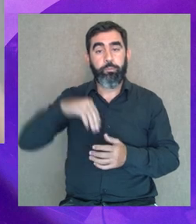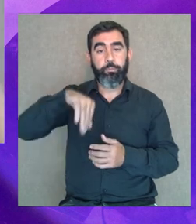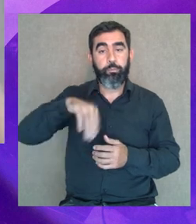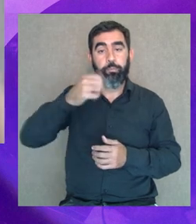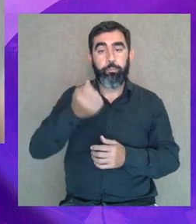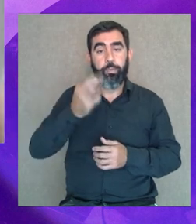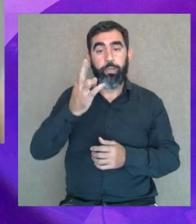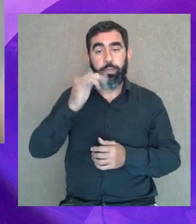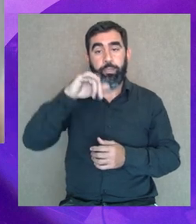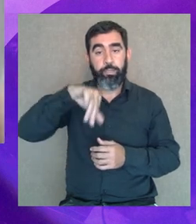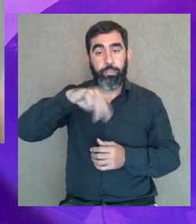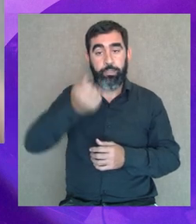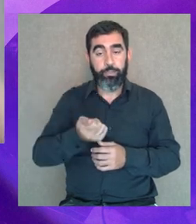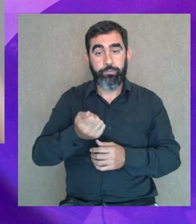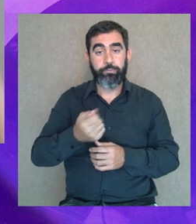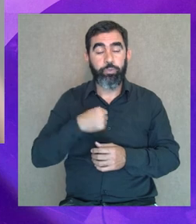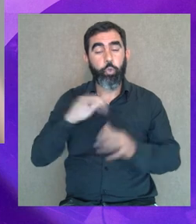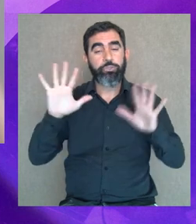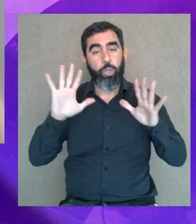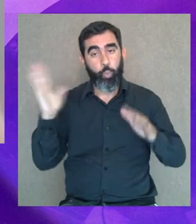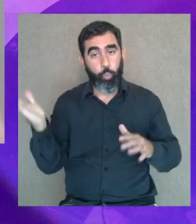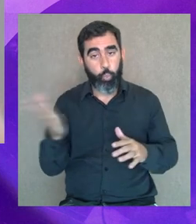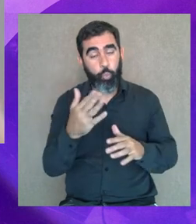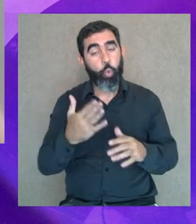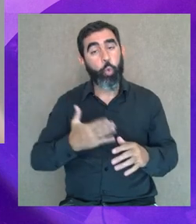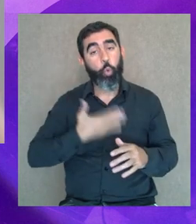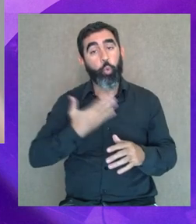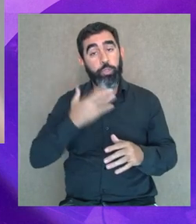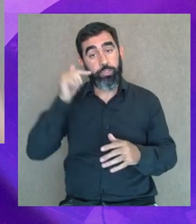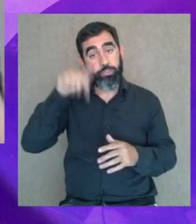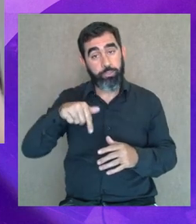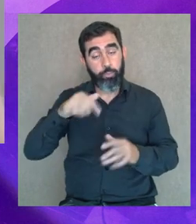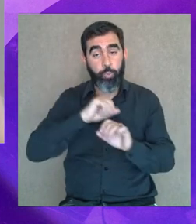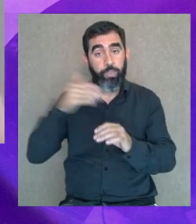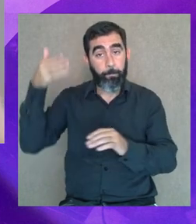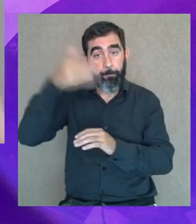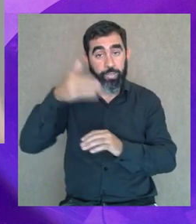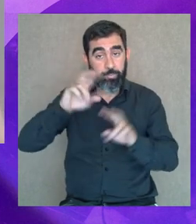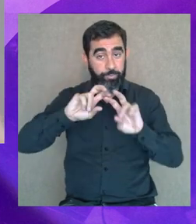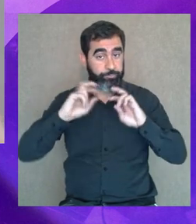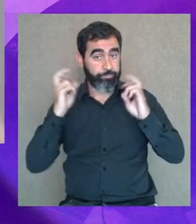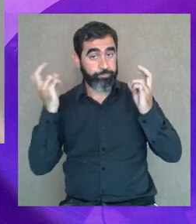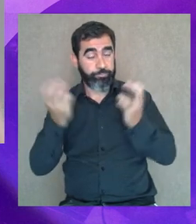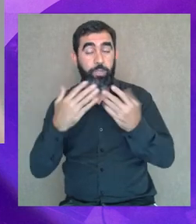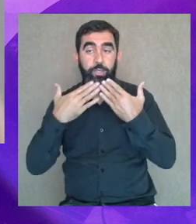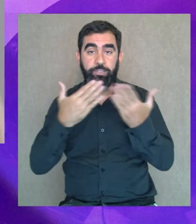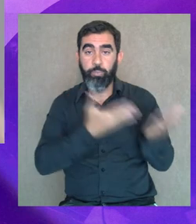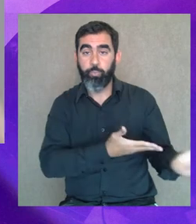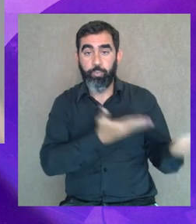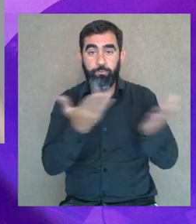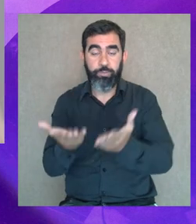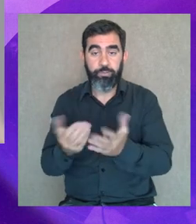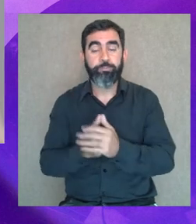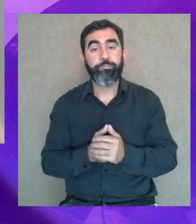marina hola que tal bueno los saludos estoy muy contento de poder participar y gracias por la